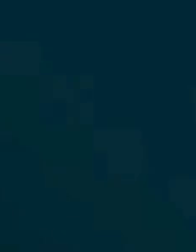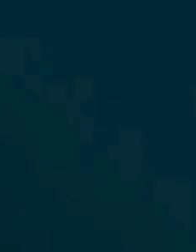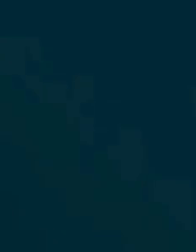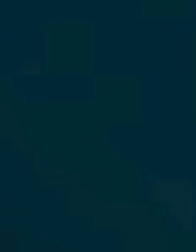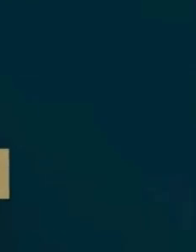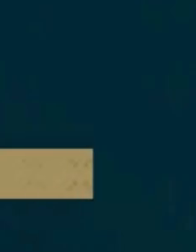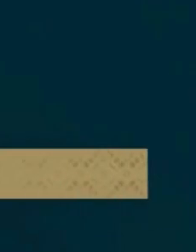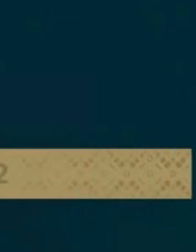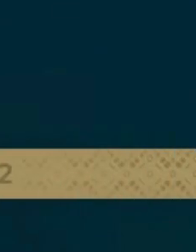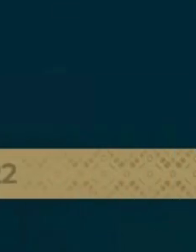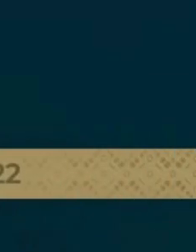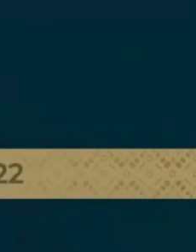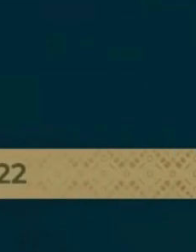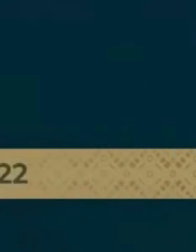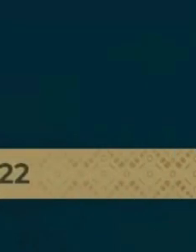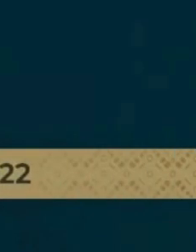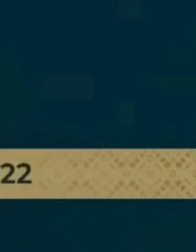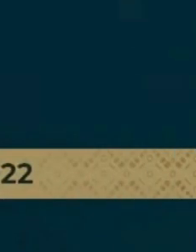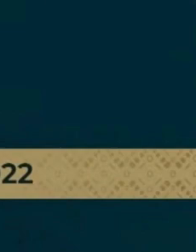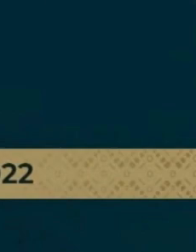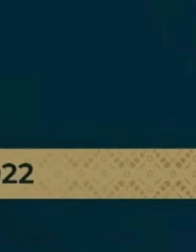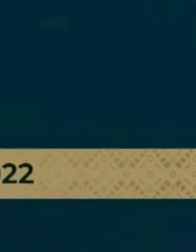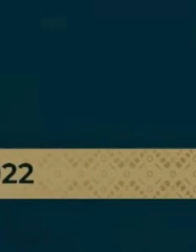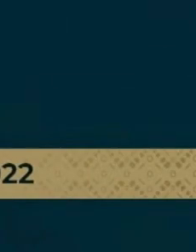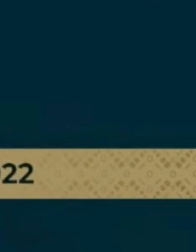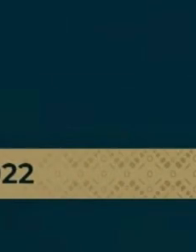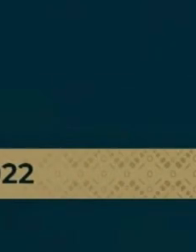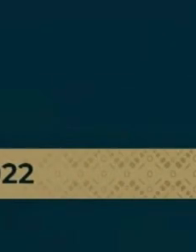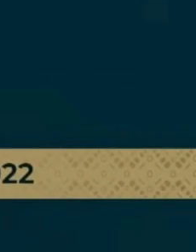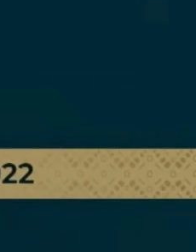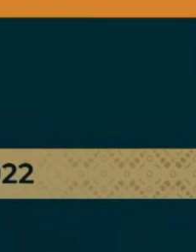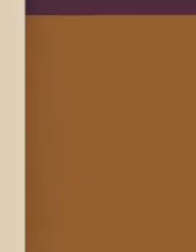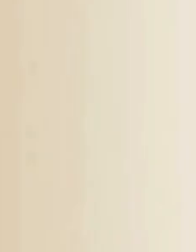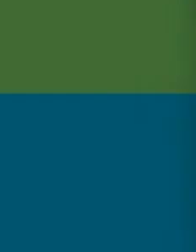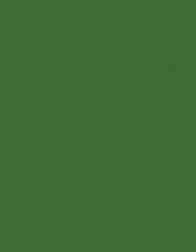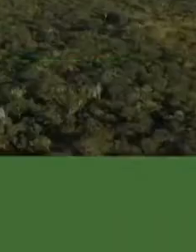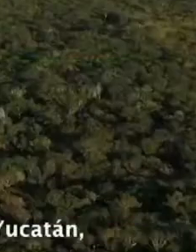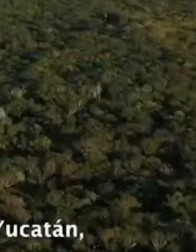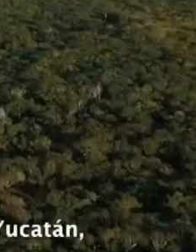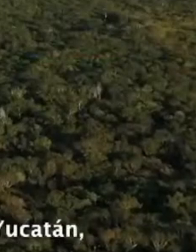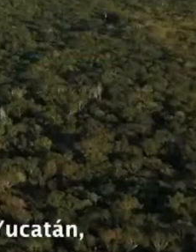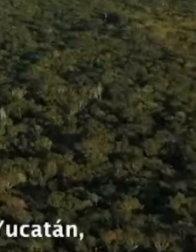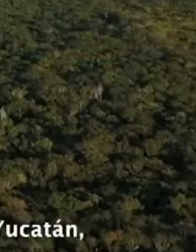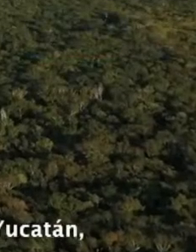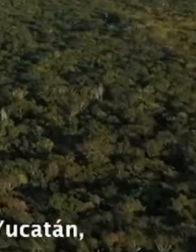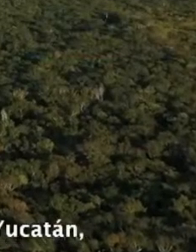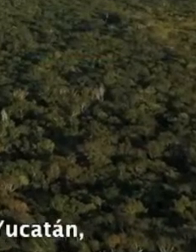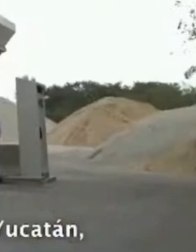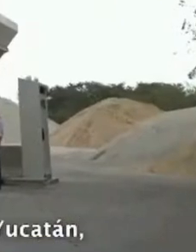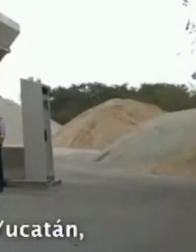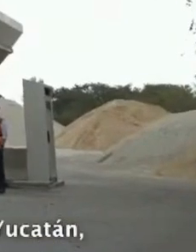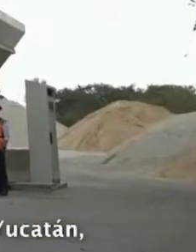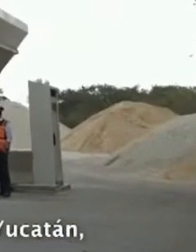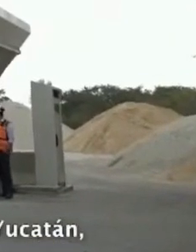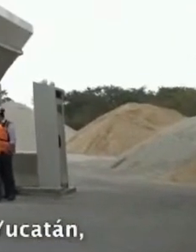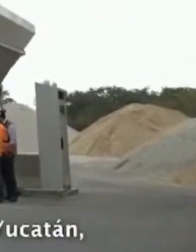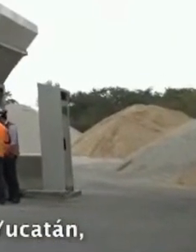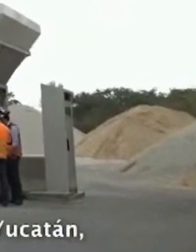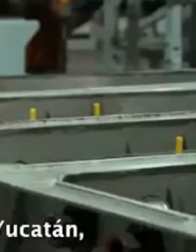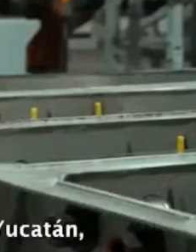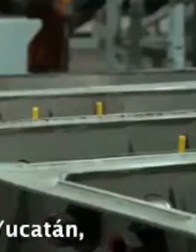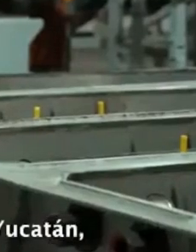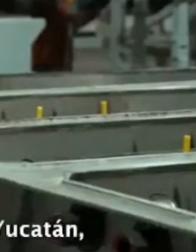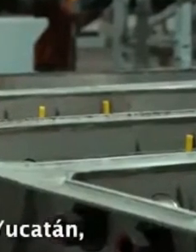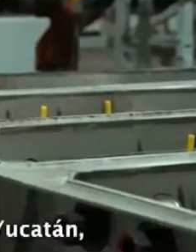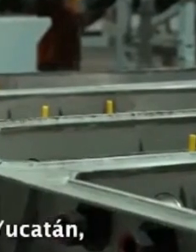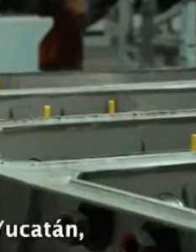Tren Maya, reporte de avances, 10 de enero del 2022. En el tramo 4, en la planta de